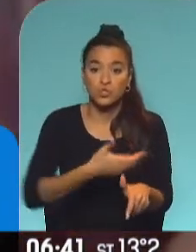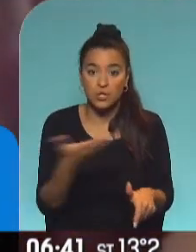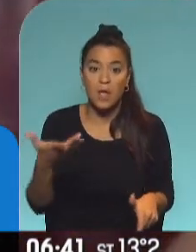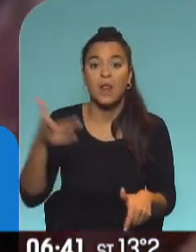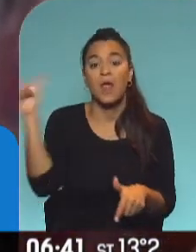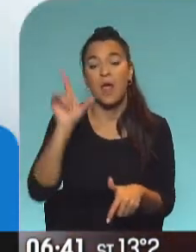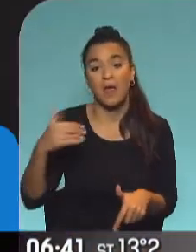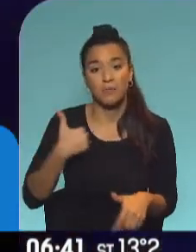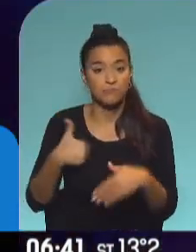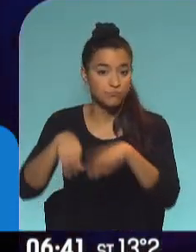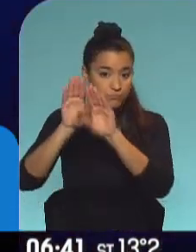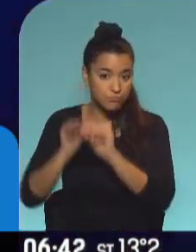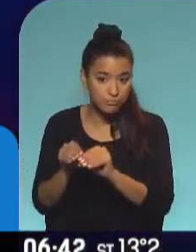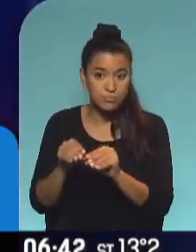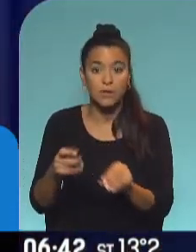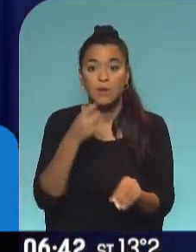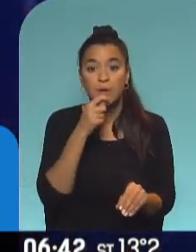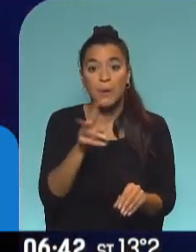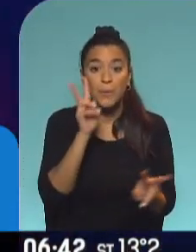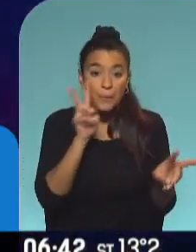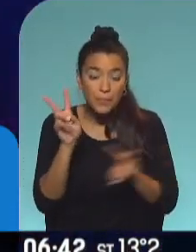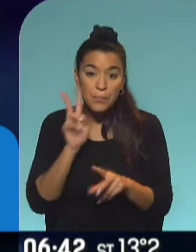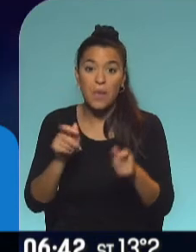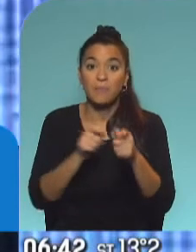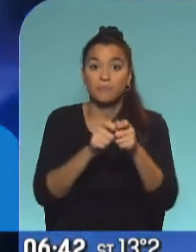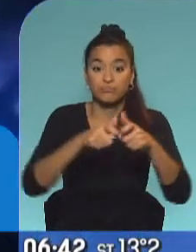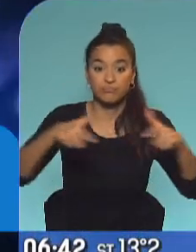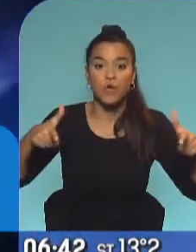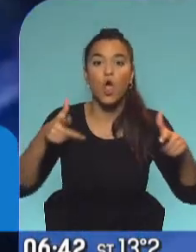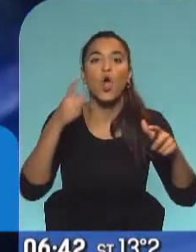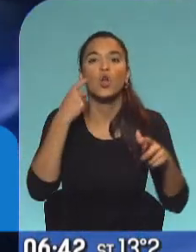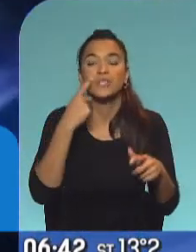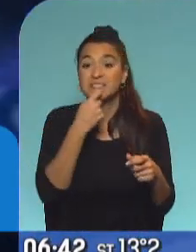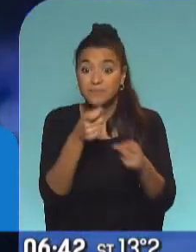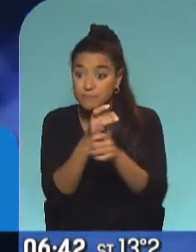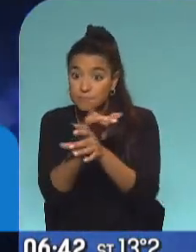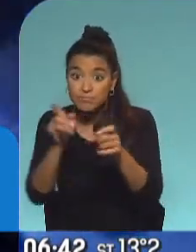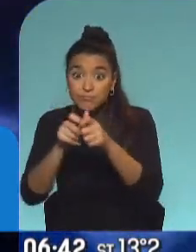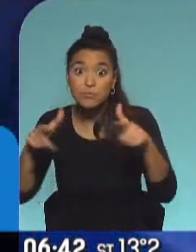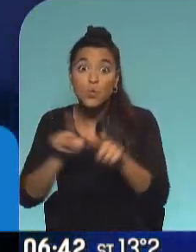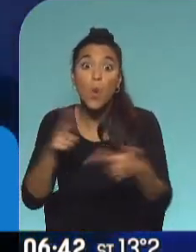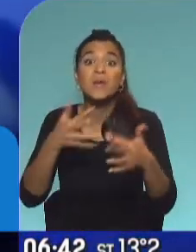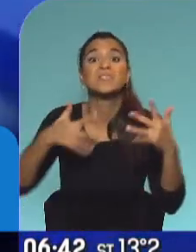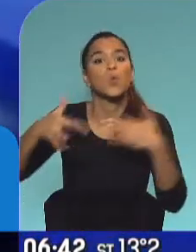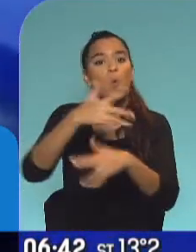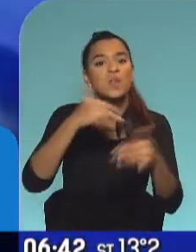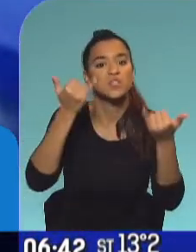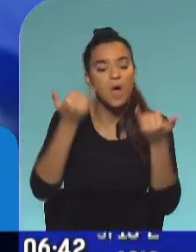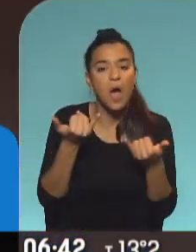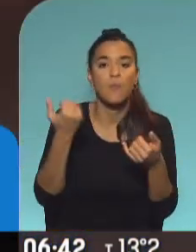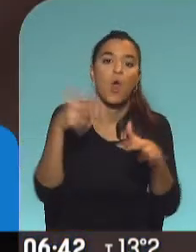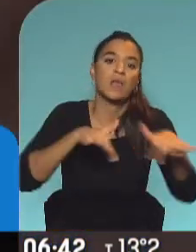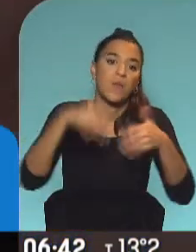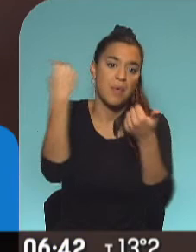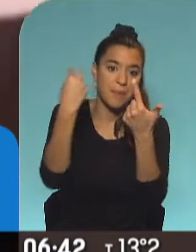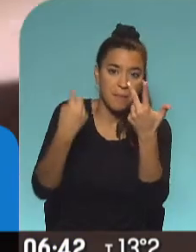territorio nacional para que allí donde hay brotes se puedan controlar y para qué donde no hay brotes y hay circulación por las diferentes actividades